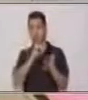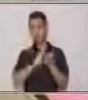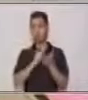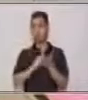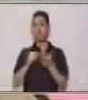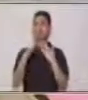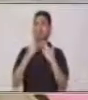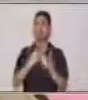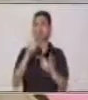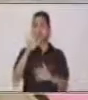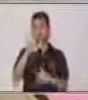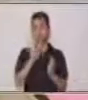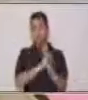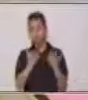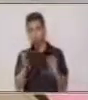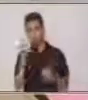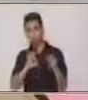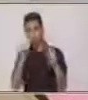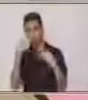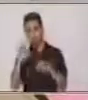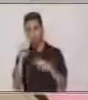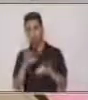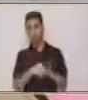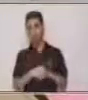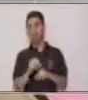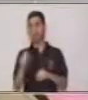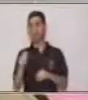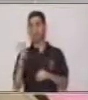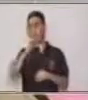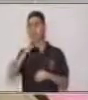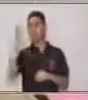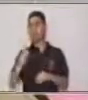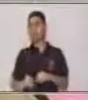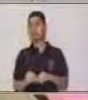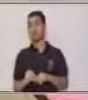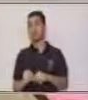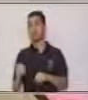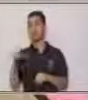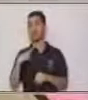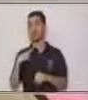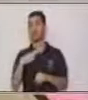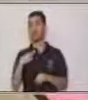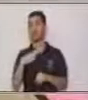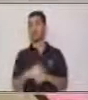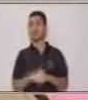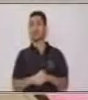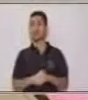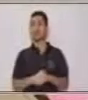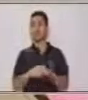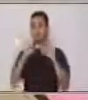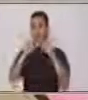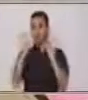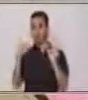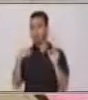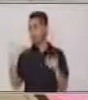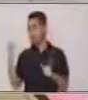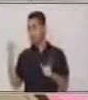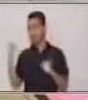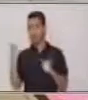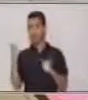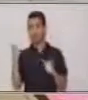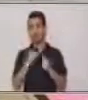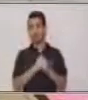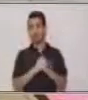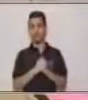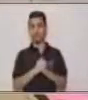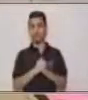dicho, en tu cuaderno o en la hoja en casa, qué porcentaje representa el modelo que yo voy a realizar con un material